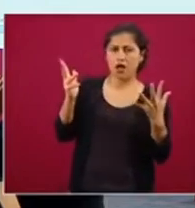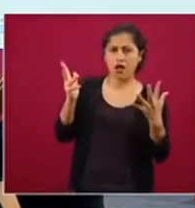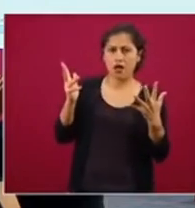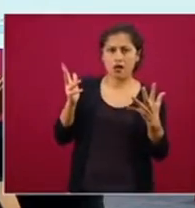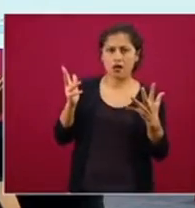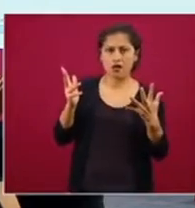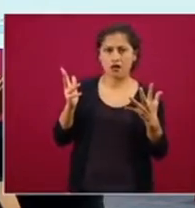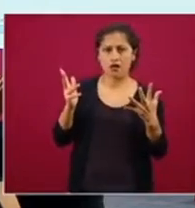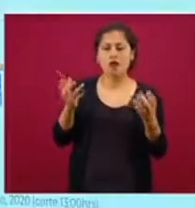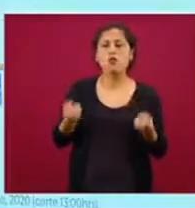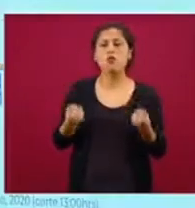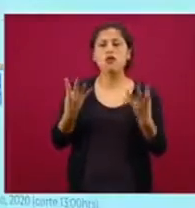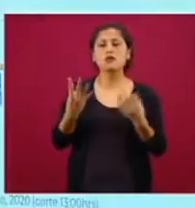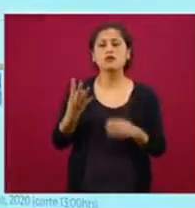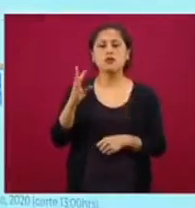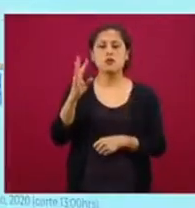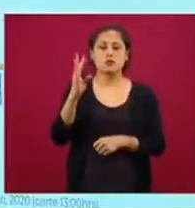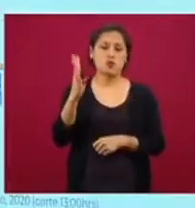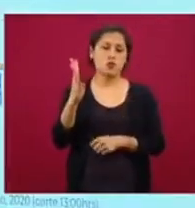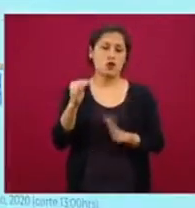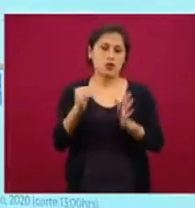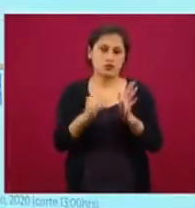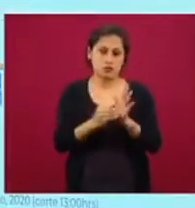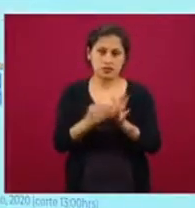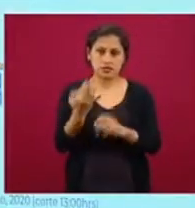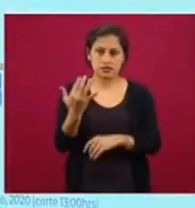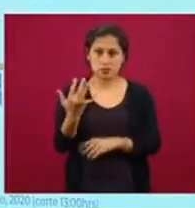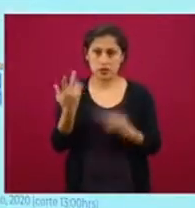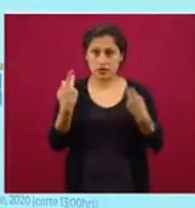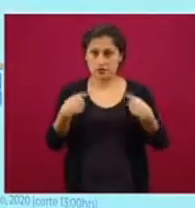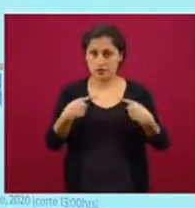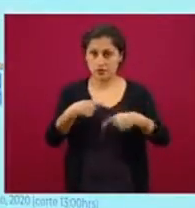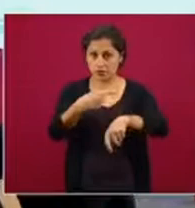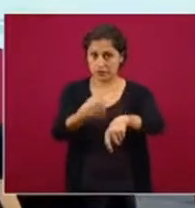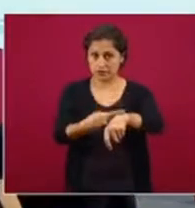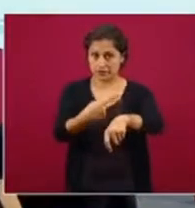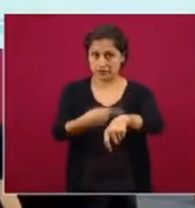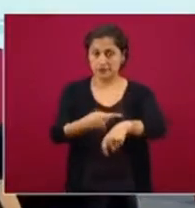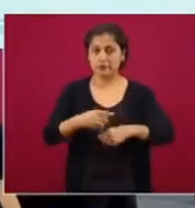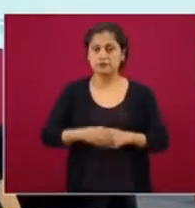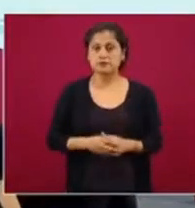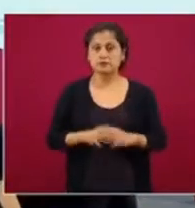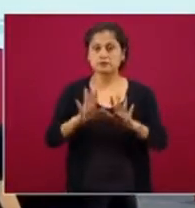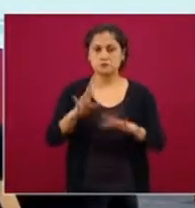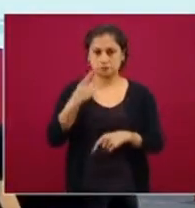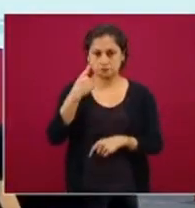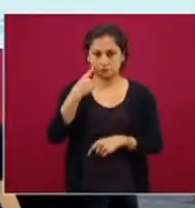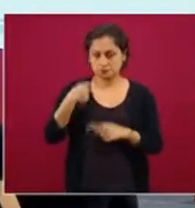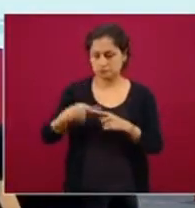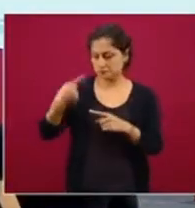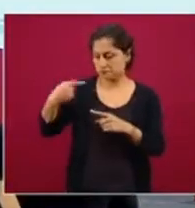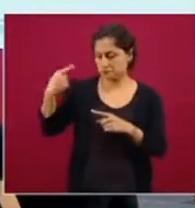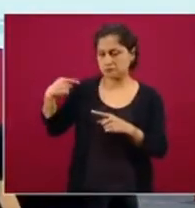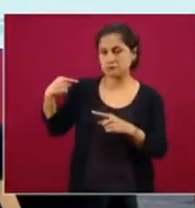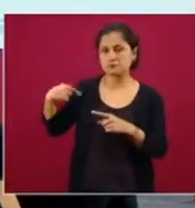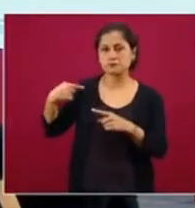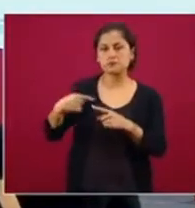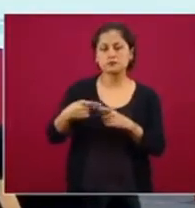son 4.050 casos. Aún así, en estos días estuvimos teniendo incrementos